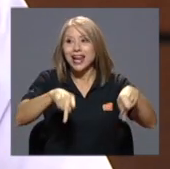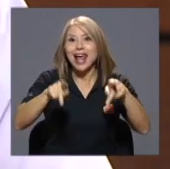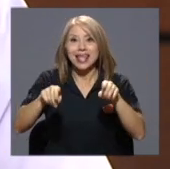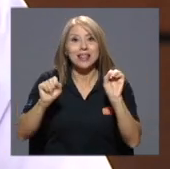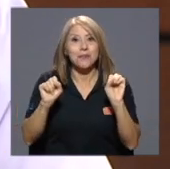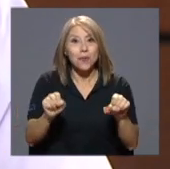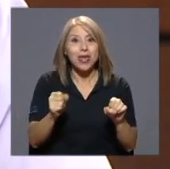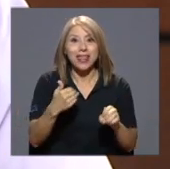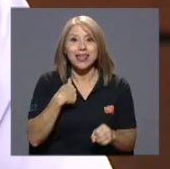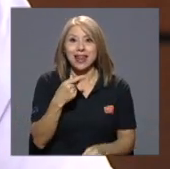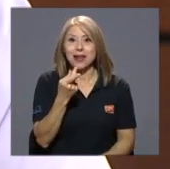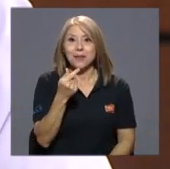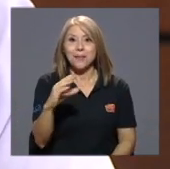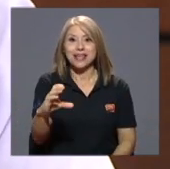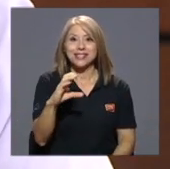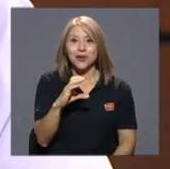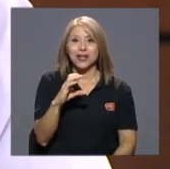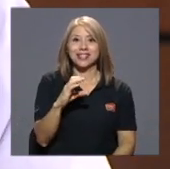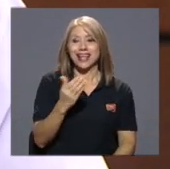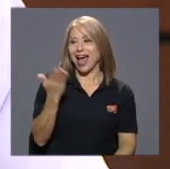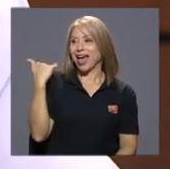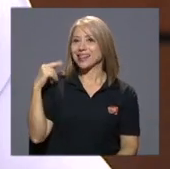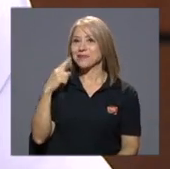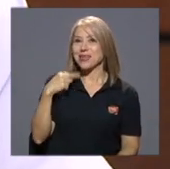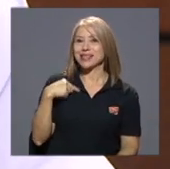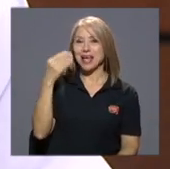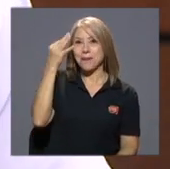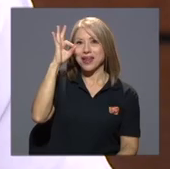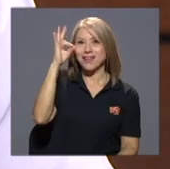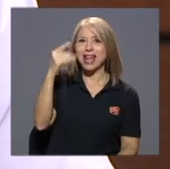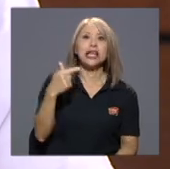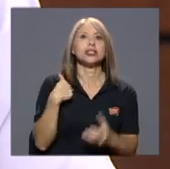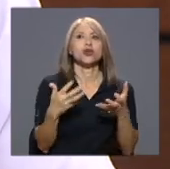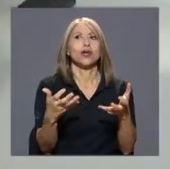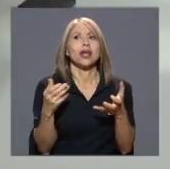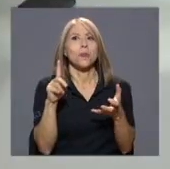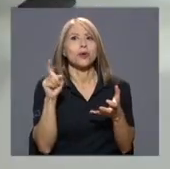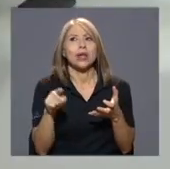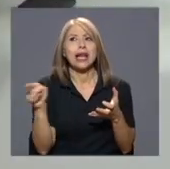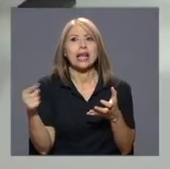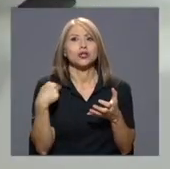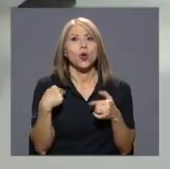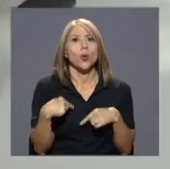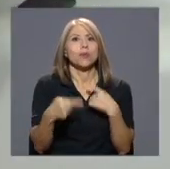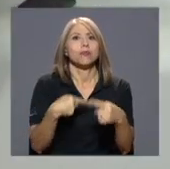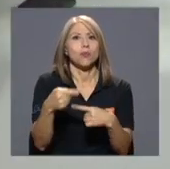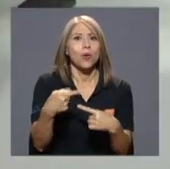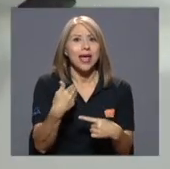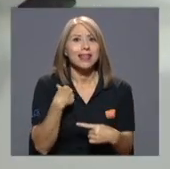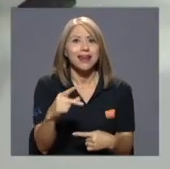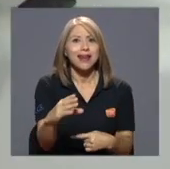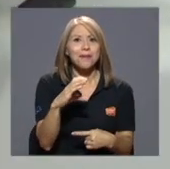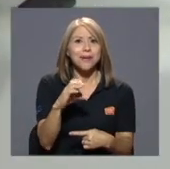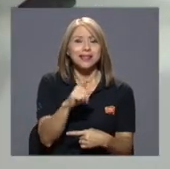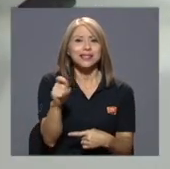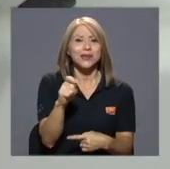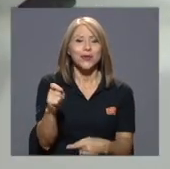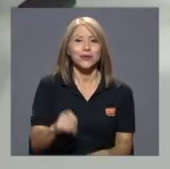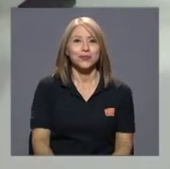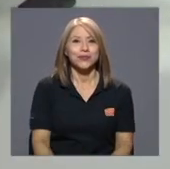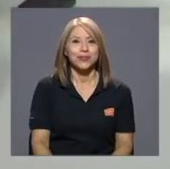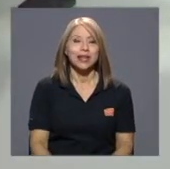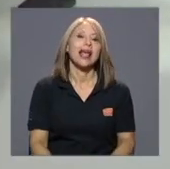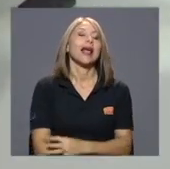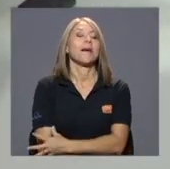Fernanda, antes de entrevistarla usted, me decía, yo quiero preguntarle si voy a tener pensión. Entonces, no, no. Mira,